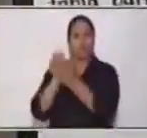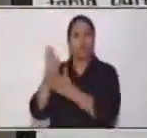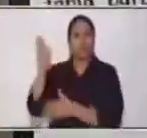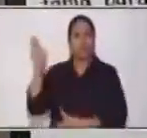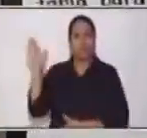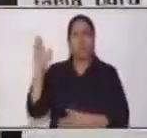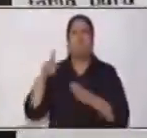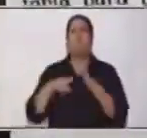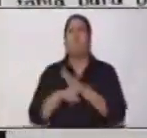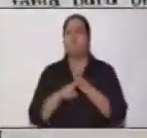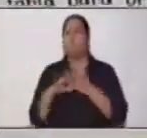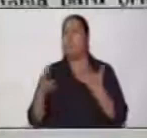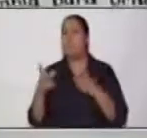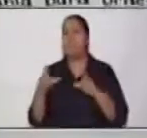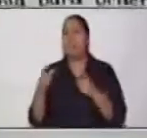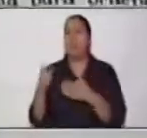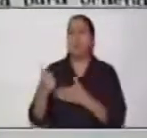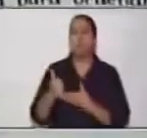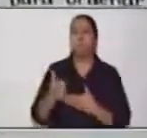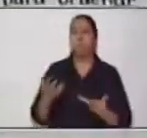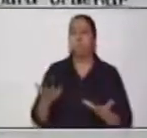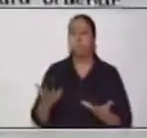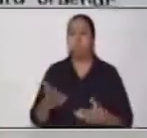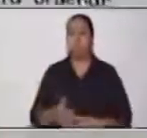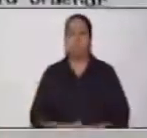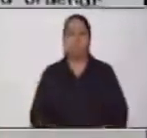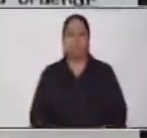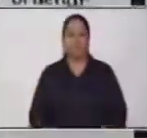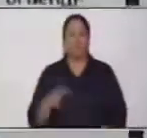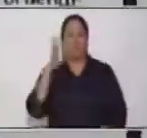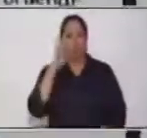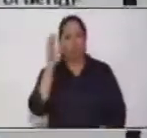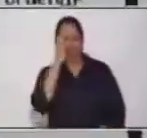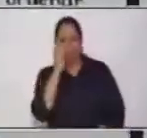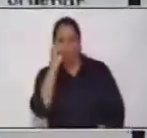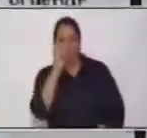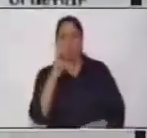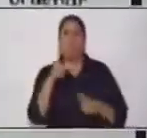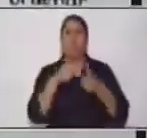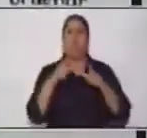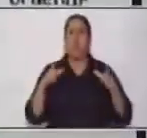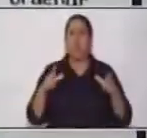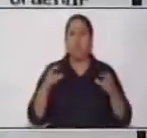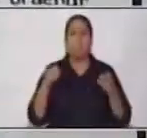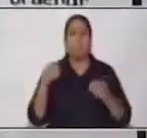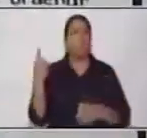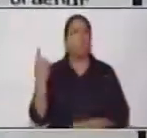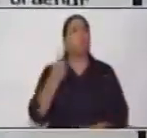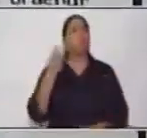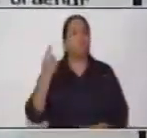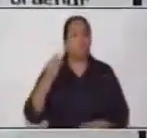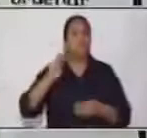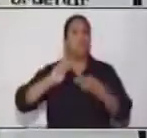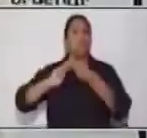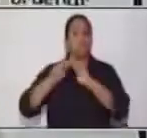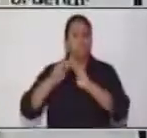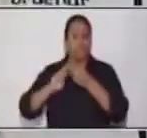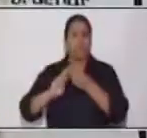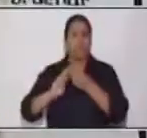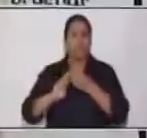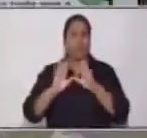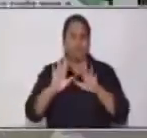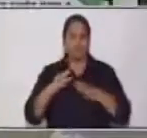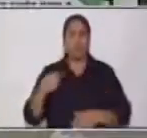ayudando. Entonces, bien, entonces observemos, el lenguaje es muy importante también en la matemática. Muy bien, entonces de nuestro